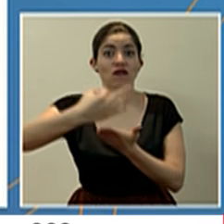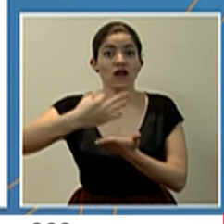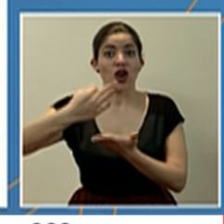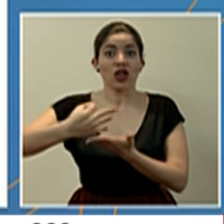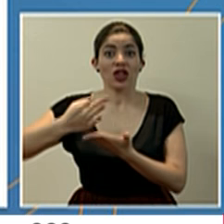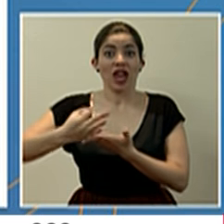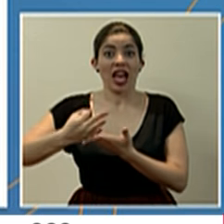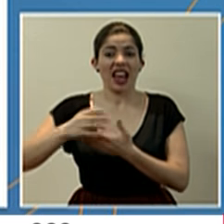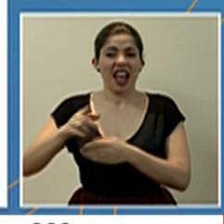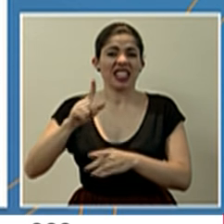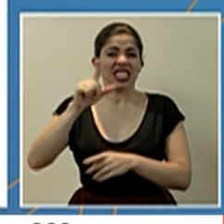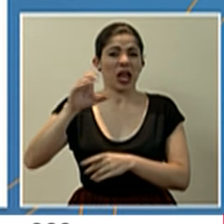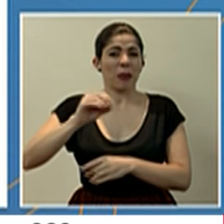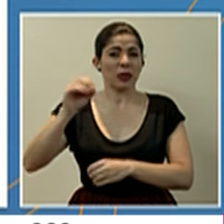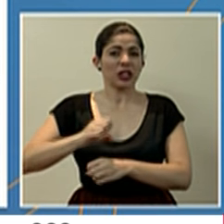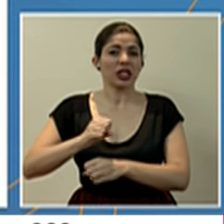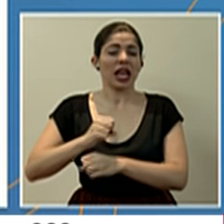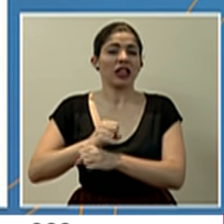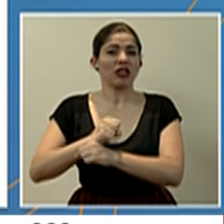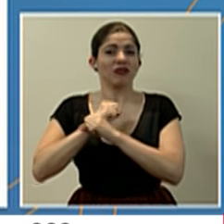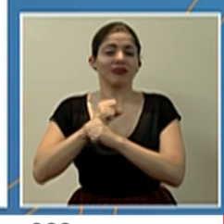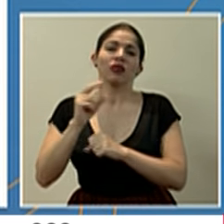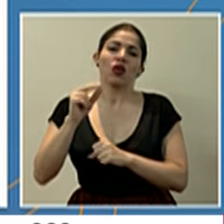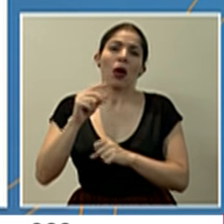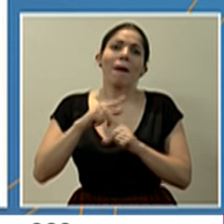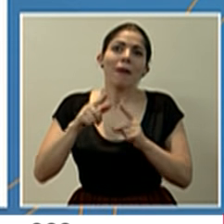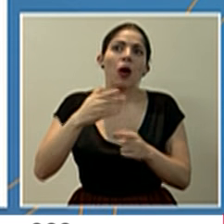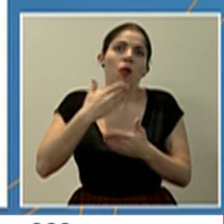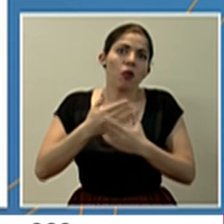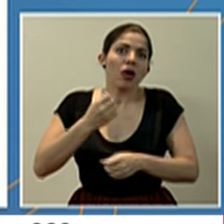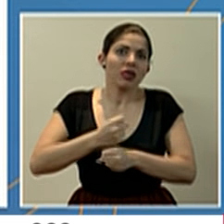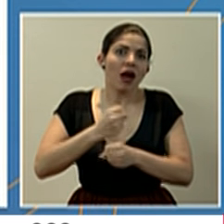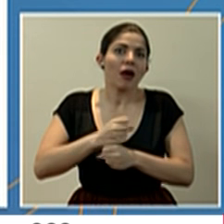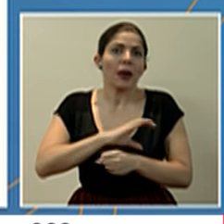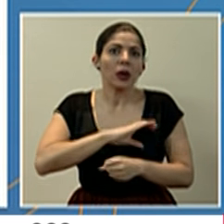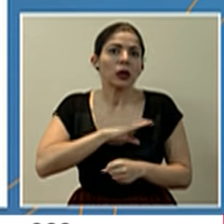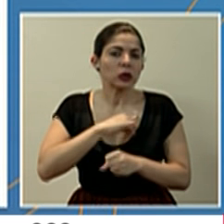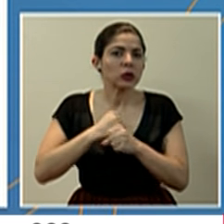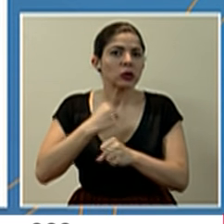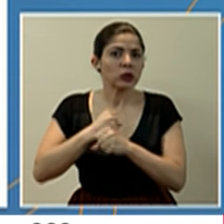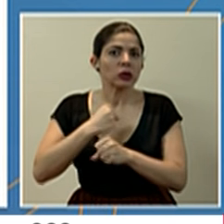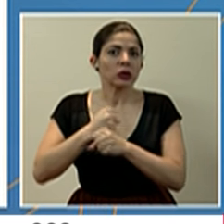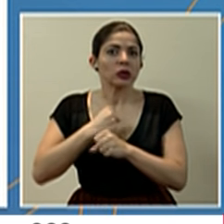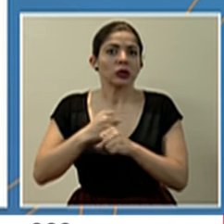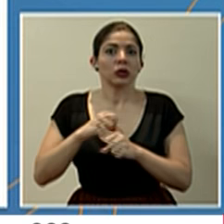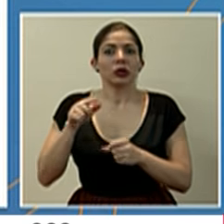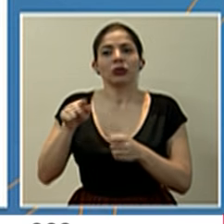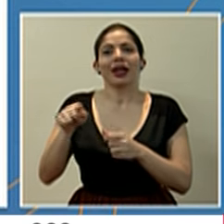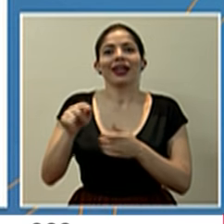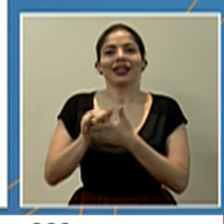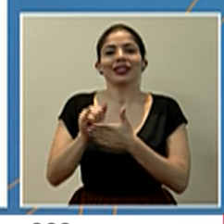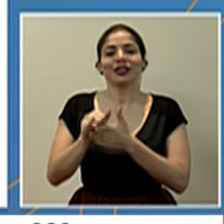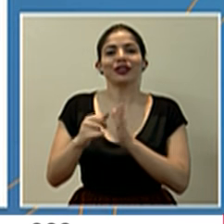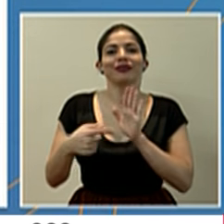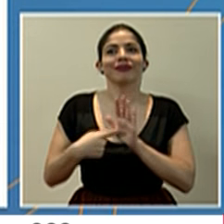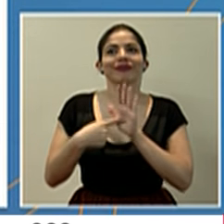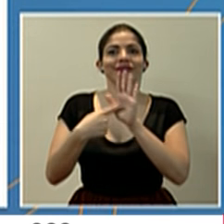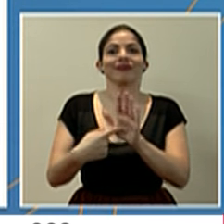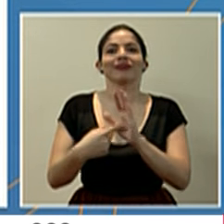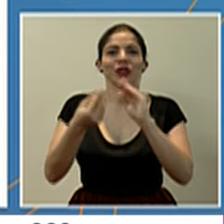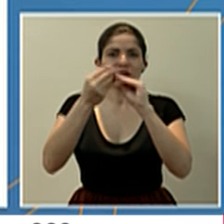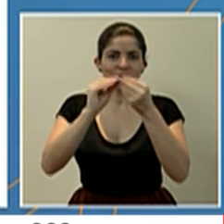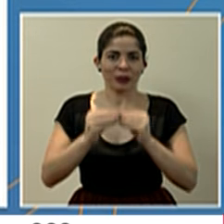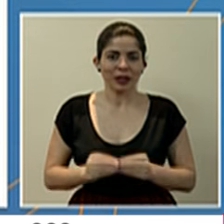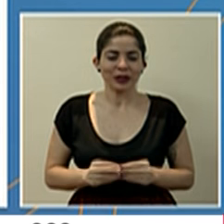no es infalible. Lo cierto es que se está haciendo un trabajo bueno, importante, por todos los cuerpos de policías, y esto lo denotan los